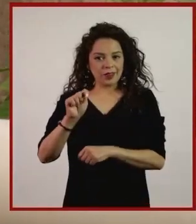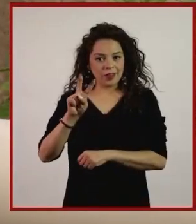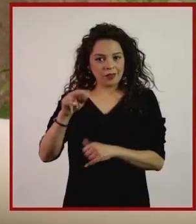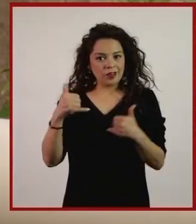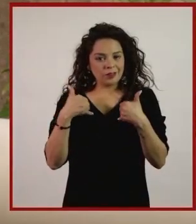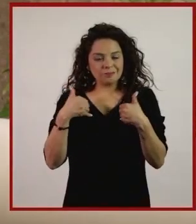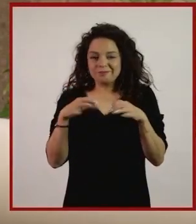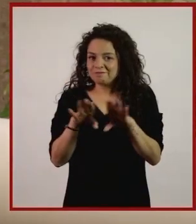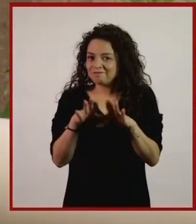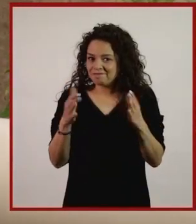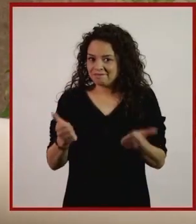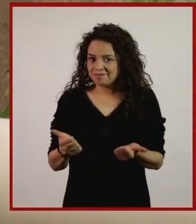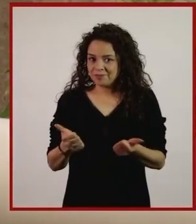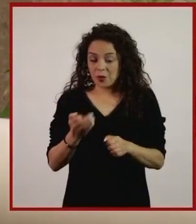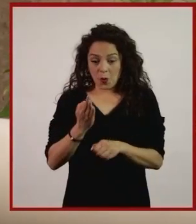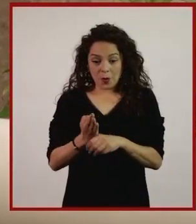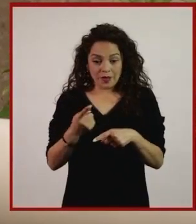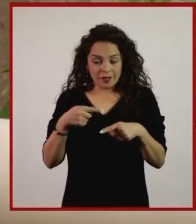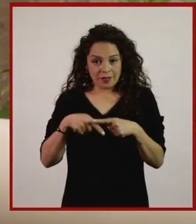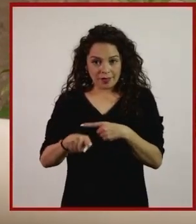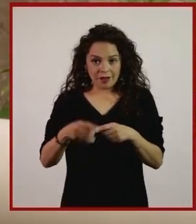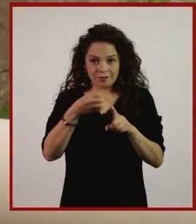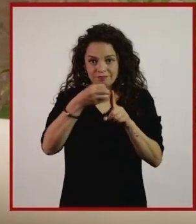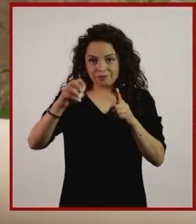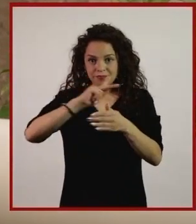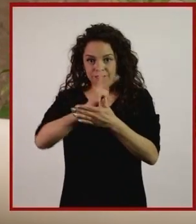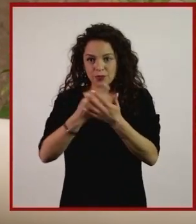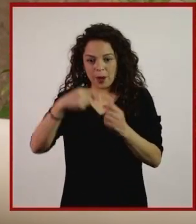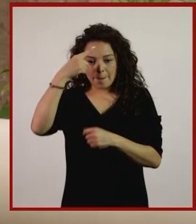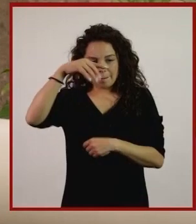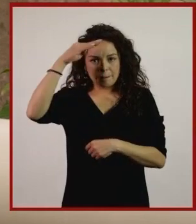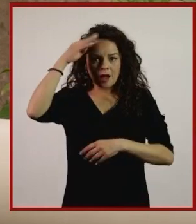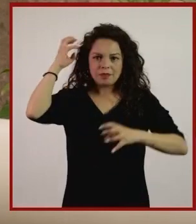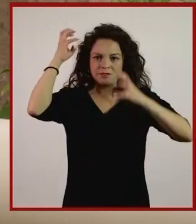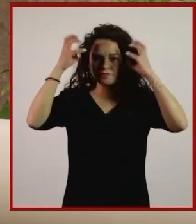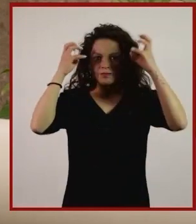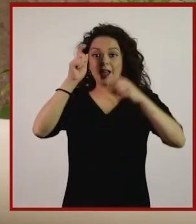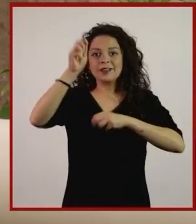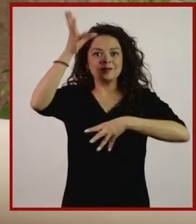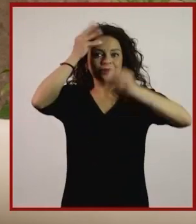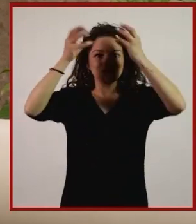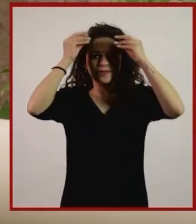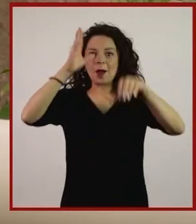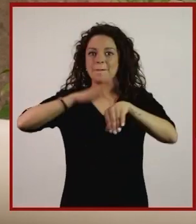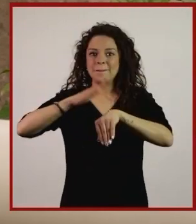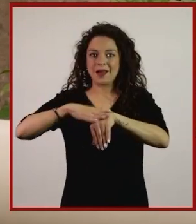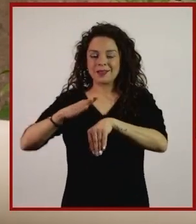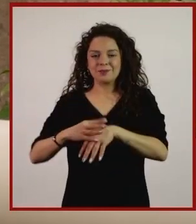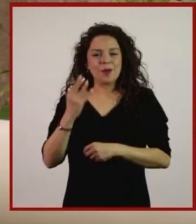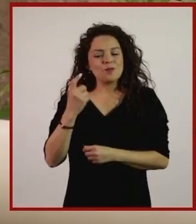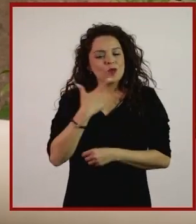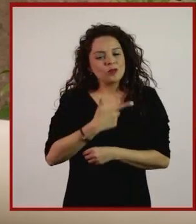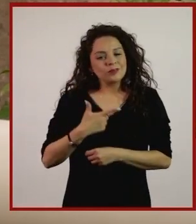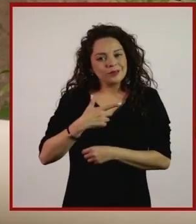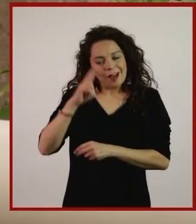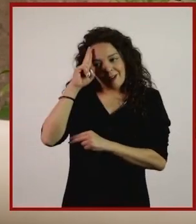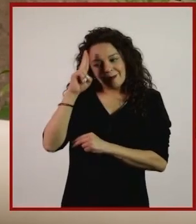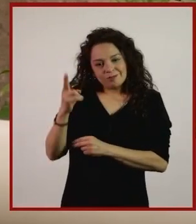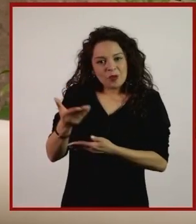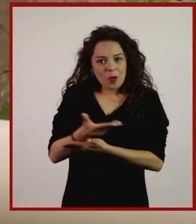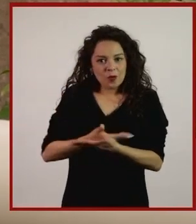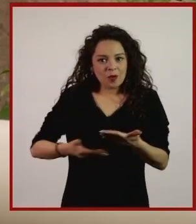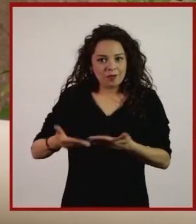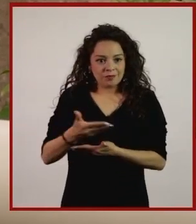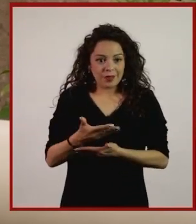Buen día, jóvenes en TV. ¿Cómo están? Iniciamos este programa de reflexión y construcción de conocimiento. Es un gusto y